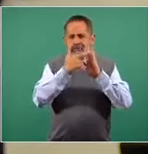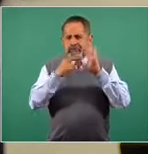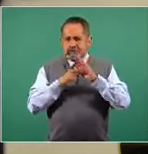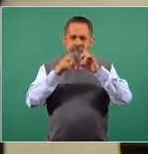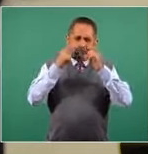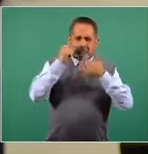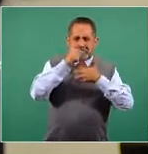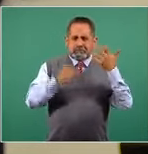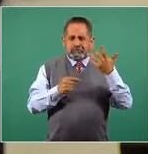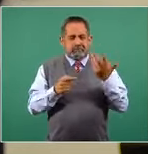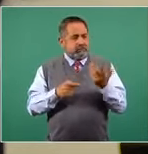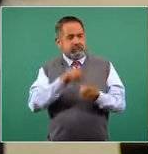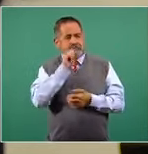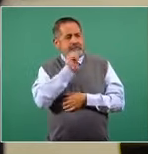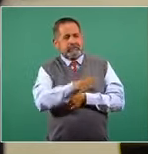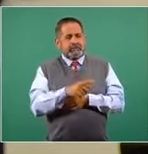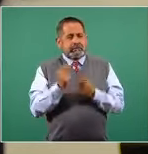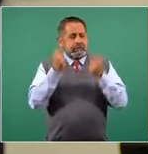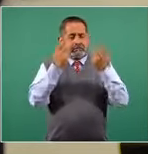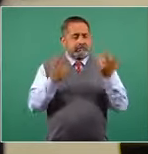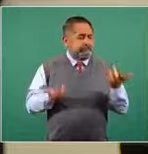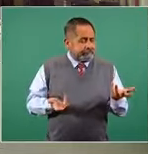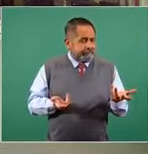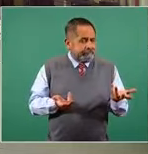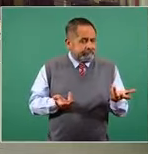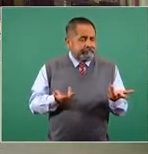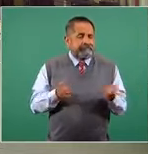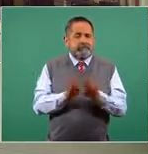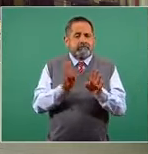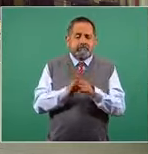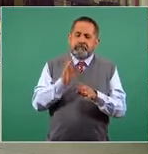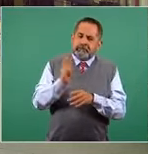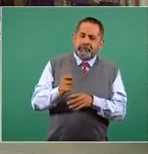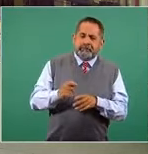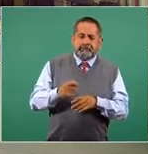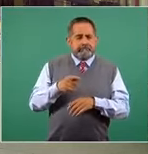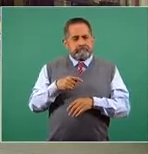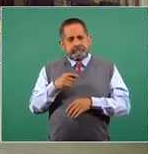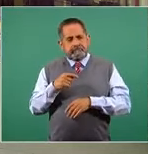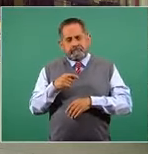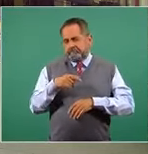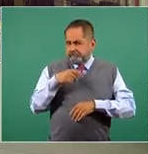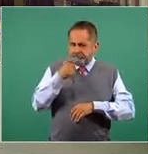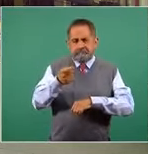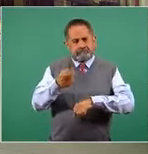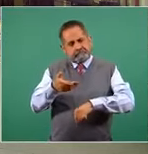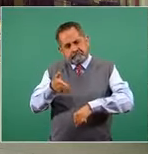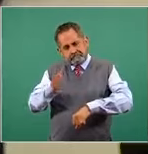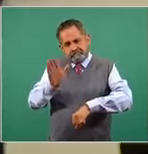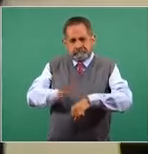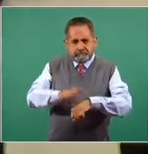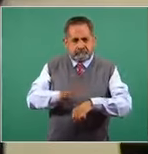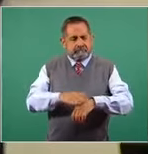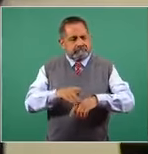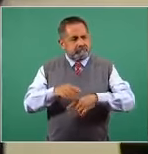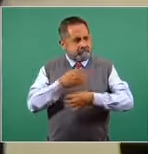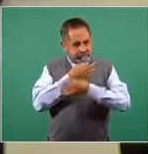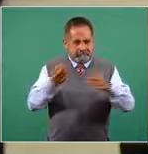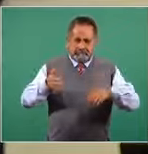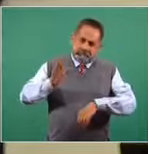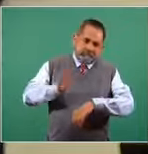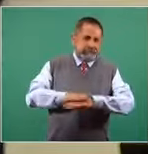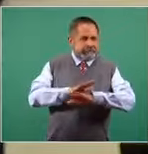protección incluso hacia ellos mismos. Entonces, ¿en qué momento ustedes van a tener que dar el manotazo? Bueno, van a hacer el llamado a dar el